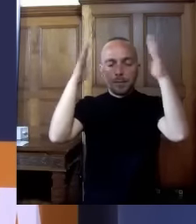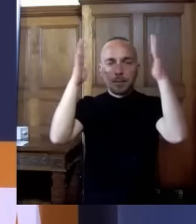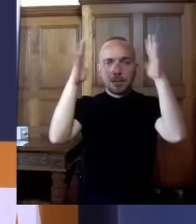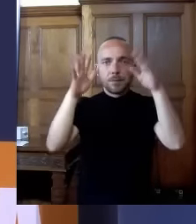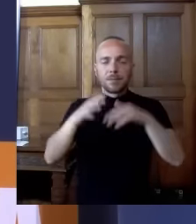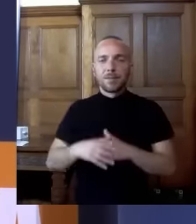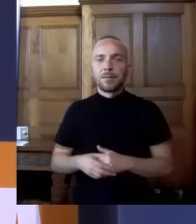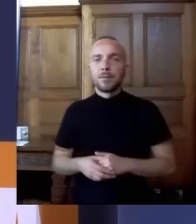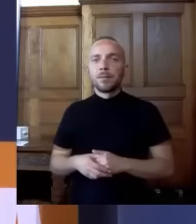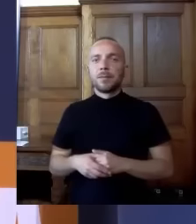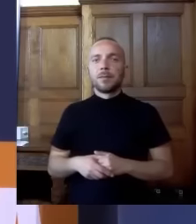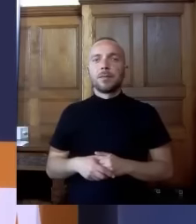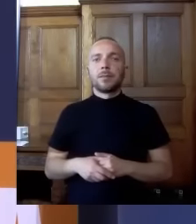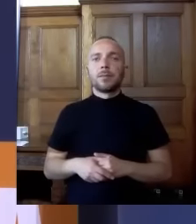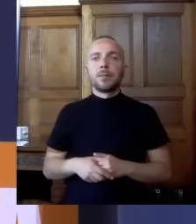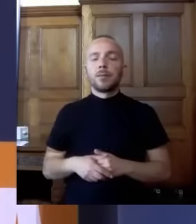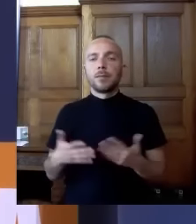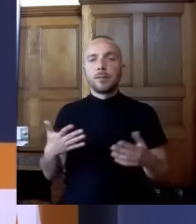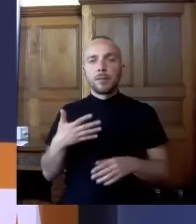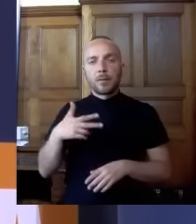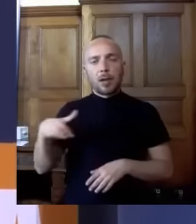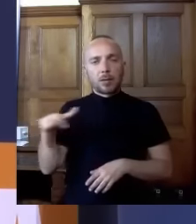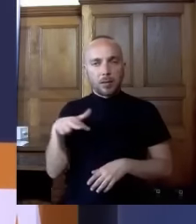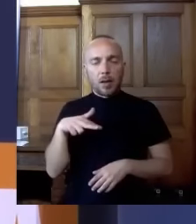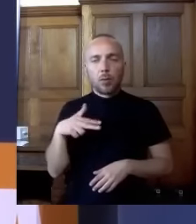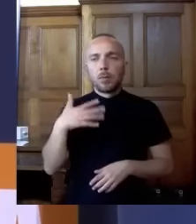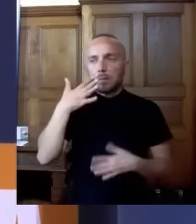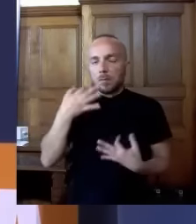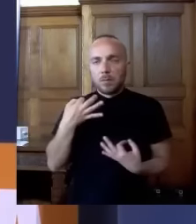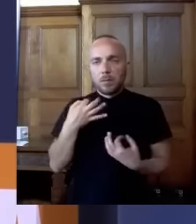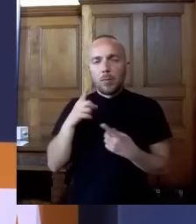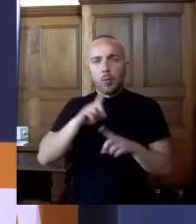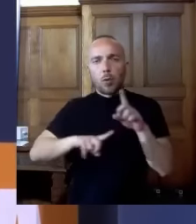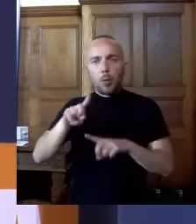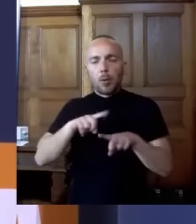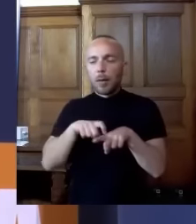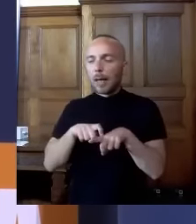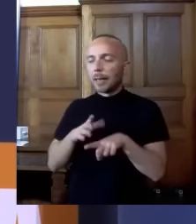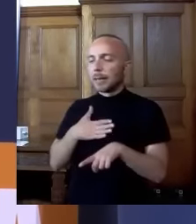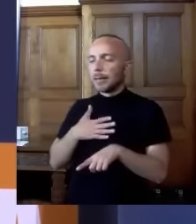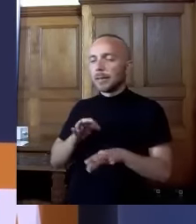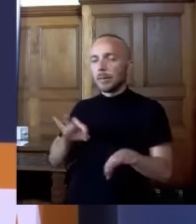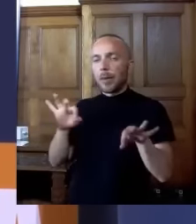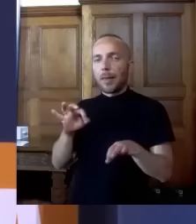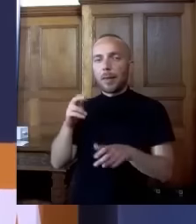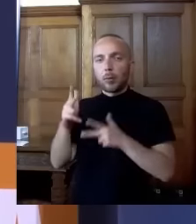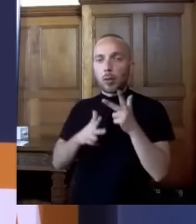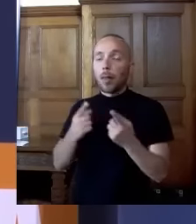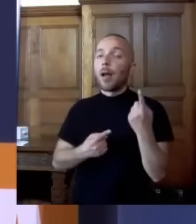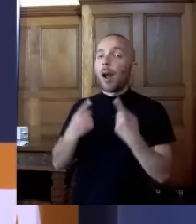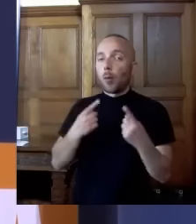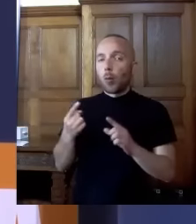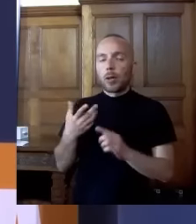es es Es realmente es un problema estas particularidades que tenemos en euskadi y algunas tan estupendas que también se